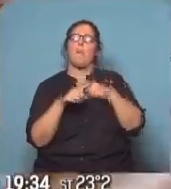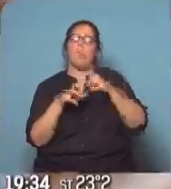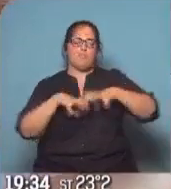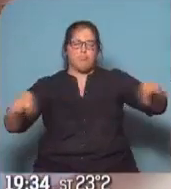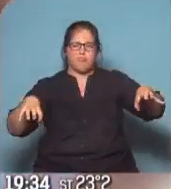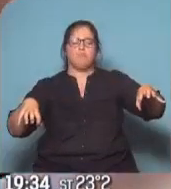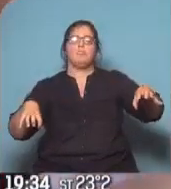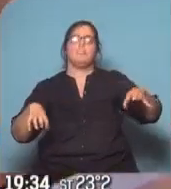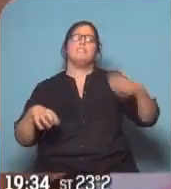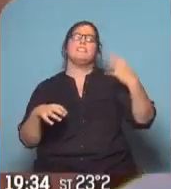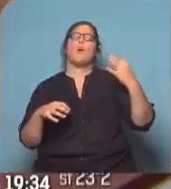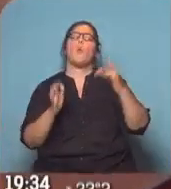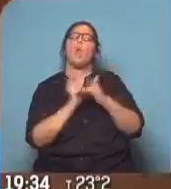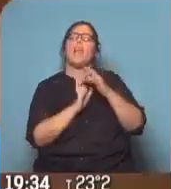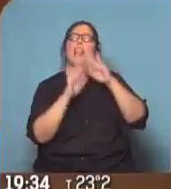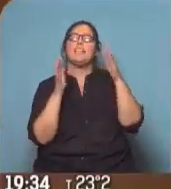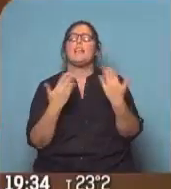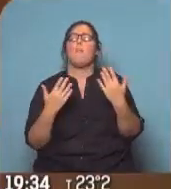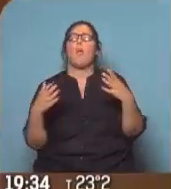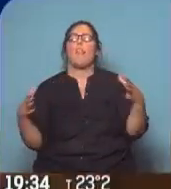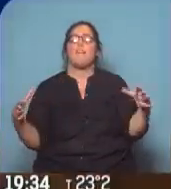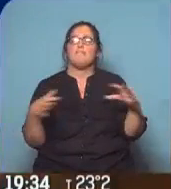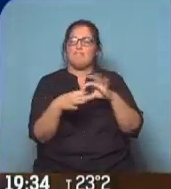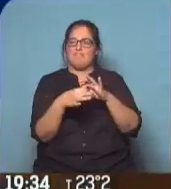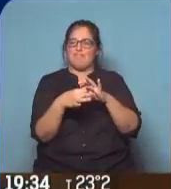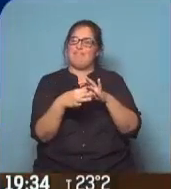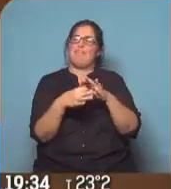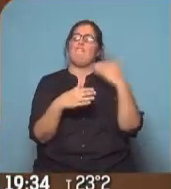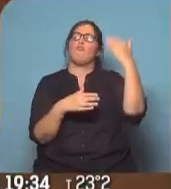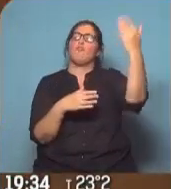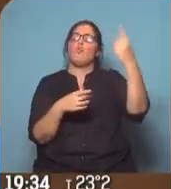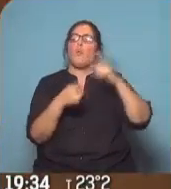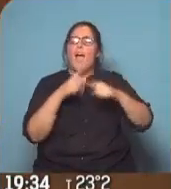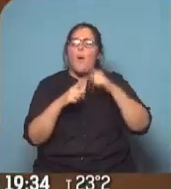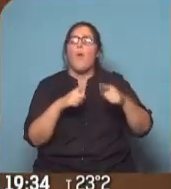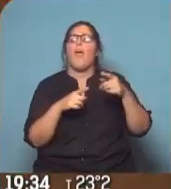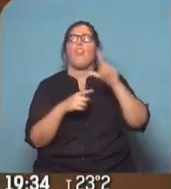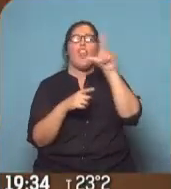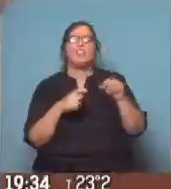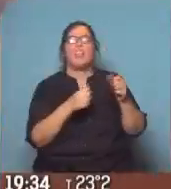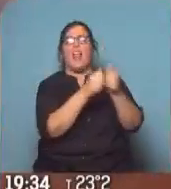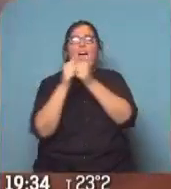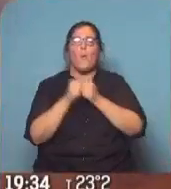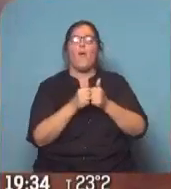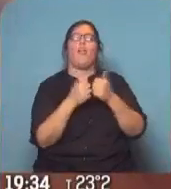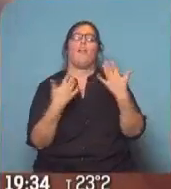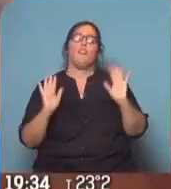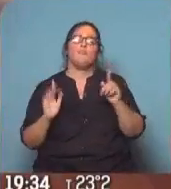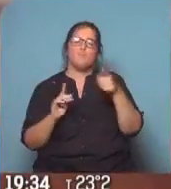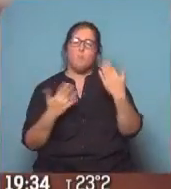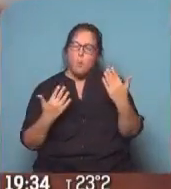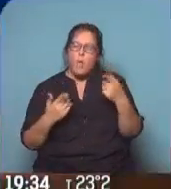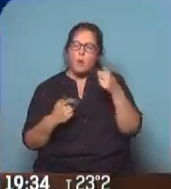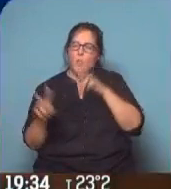para intentar unir para llegar a algún tipo de pacto en el futuro para buscar alguna unidad nacional se puede lograr van a intentar